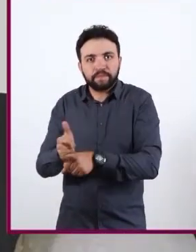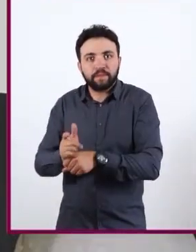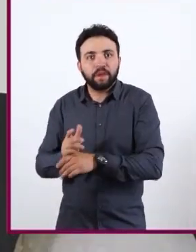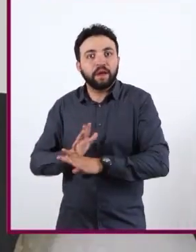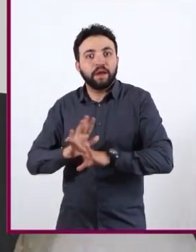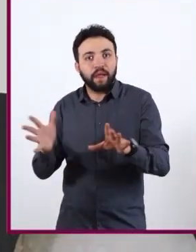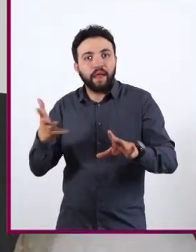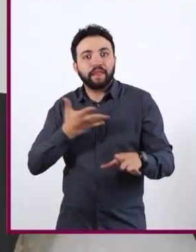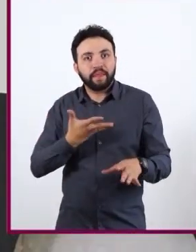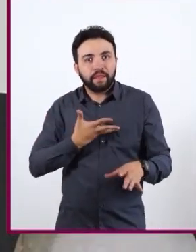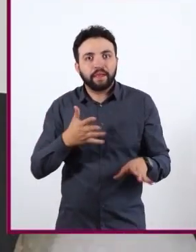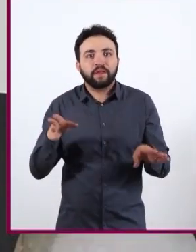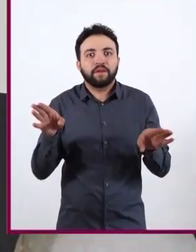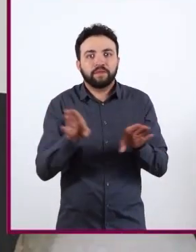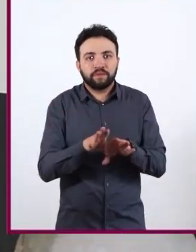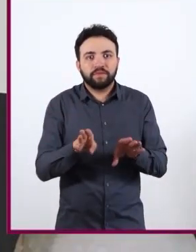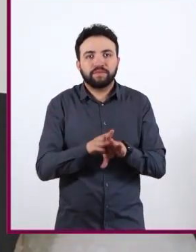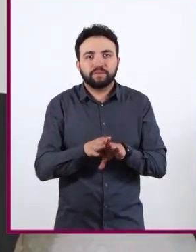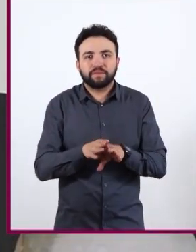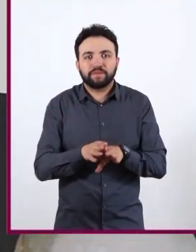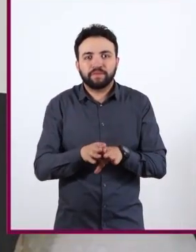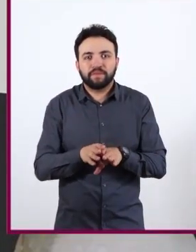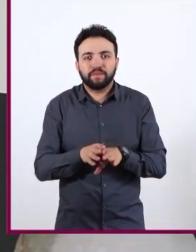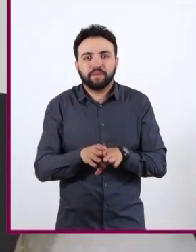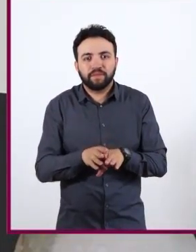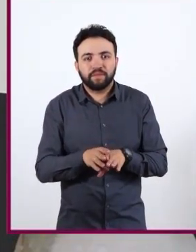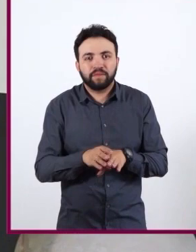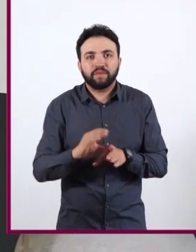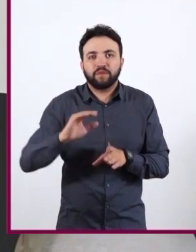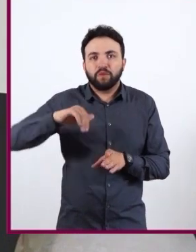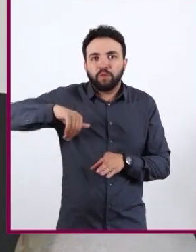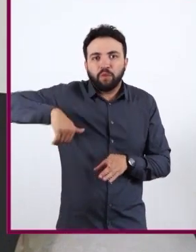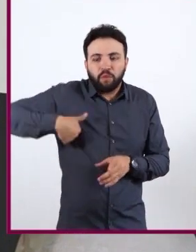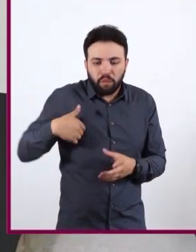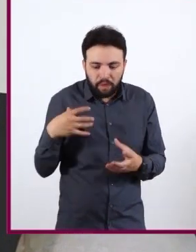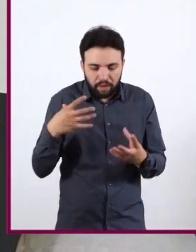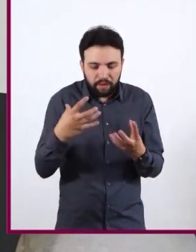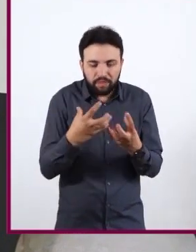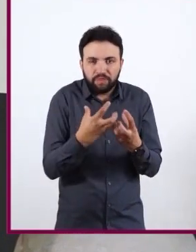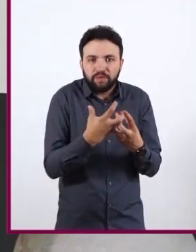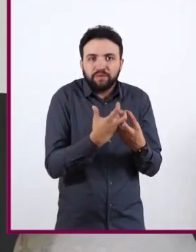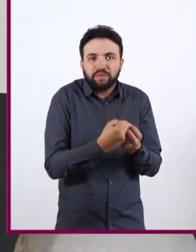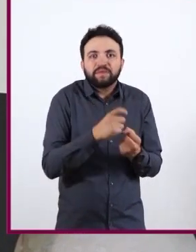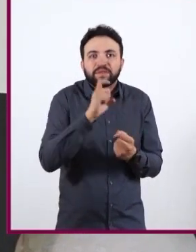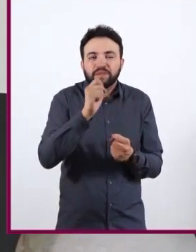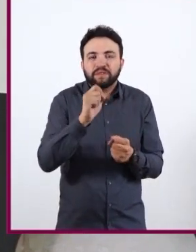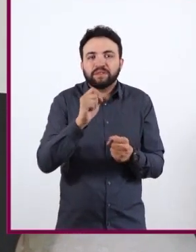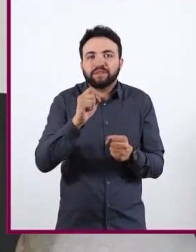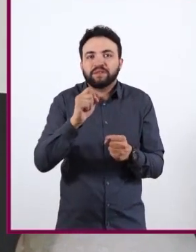tienen inmerso cuestiones de plástico o incluso